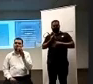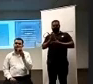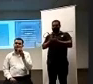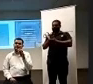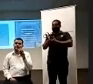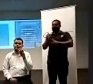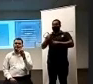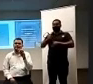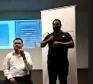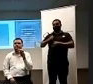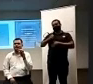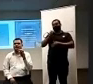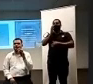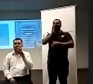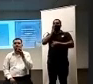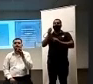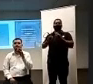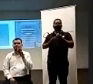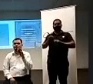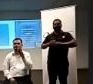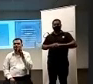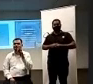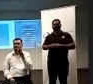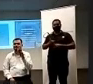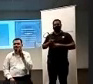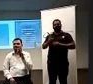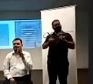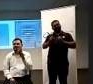recordar que prácticamente el primer año se vivió una psicosis